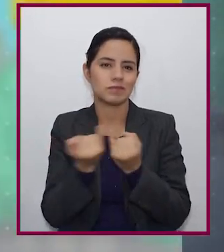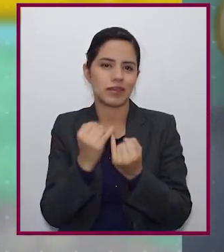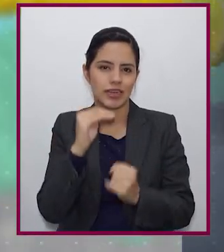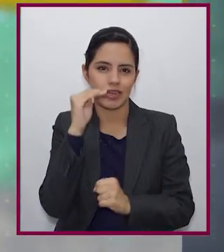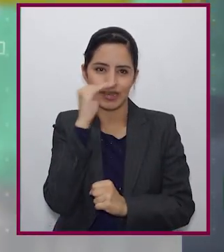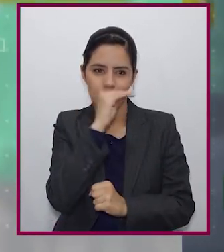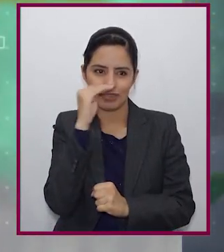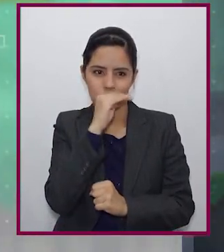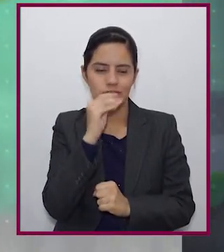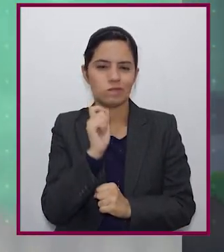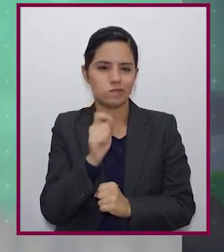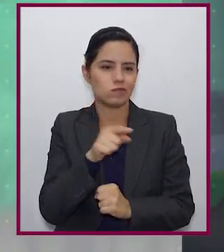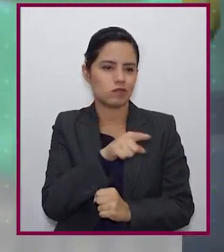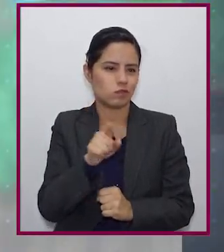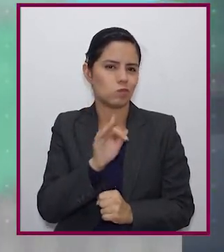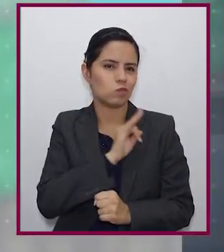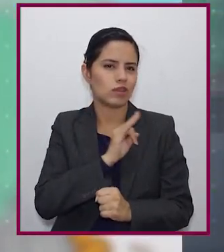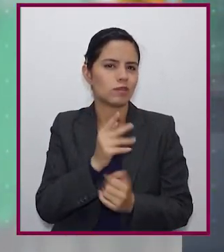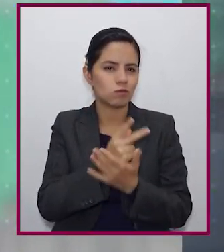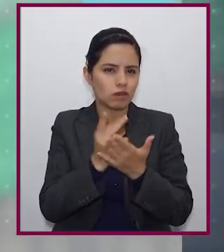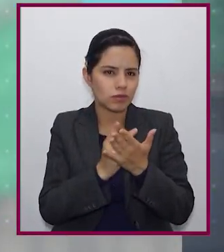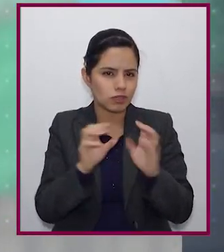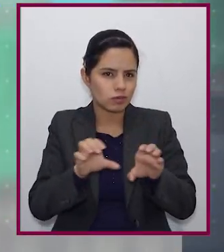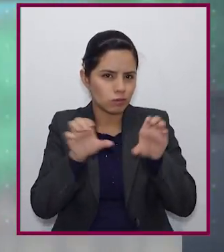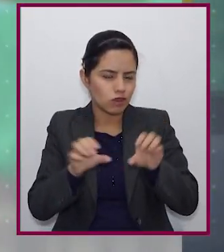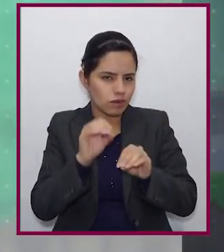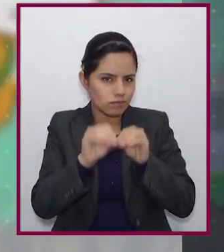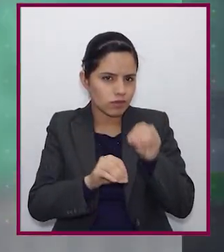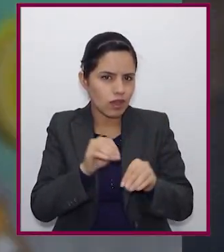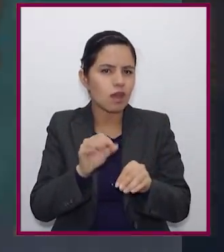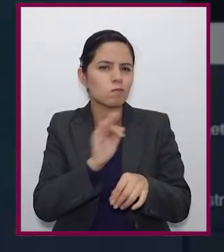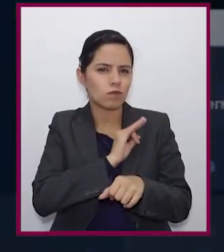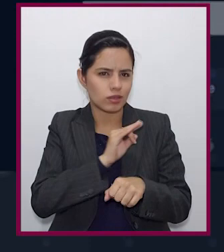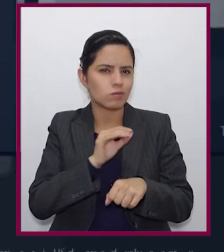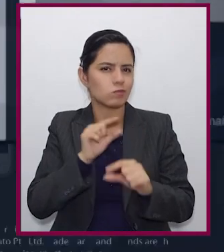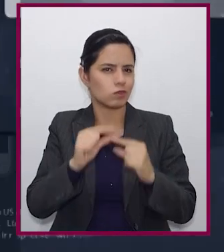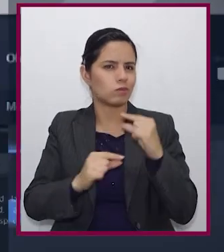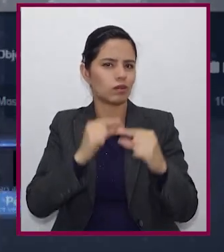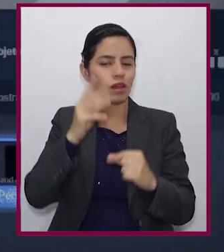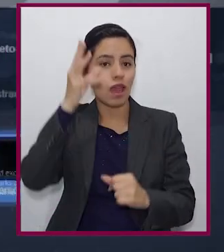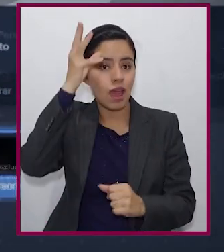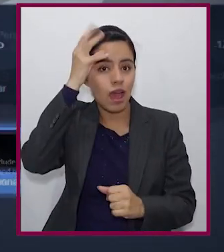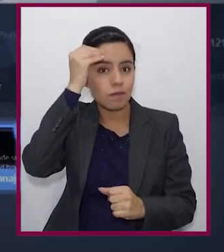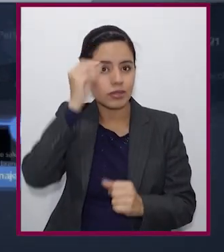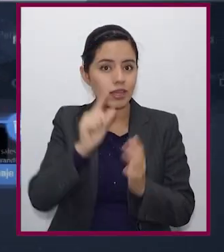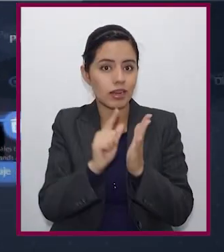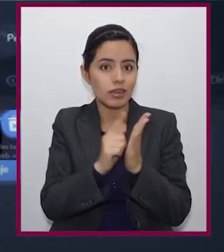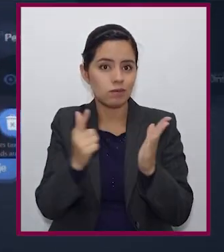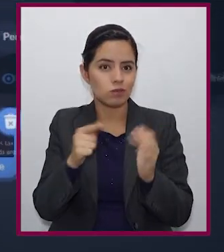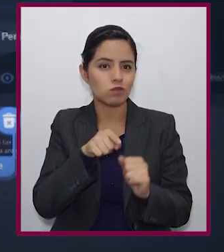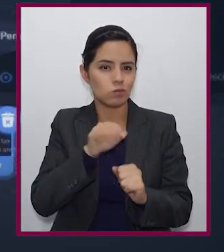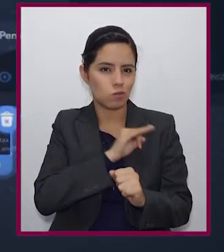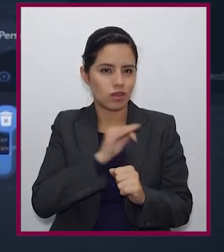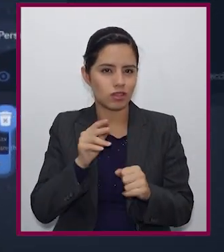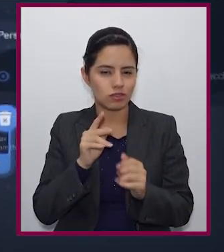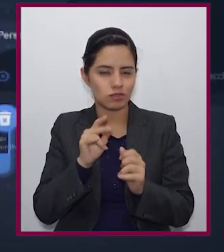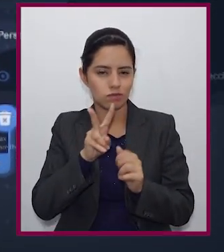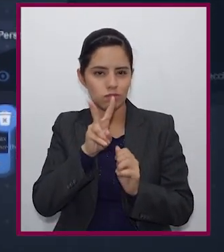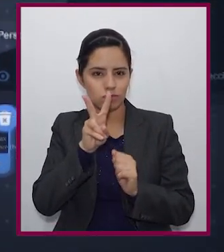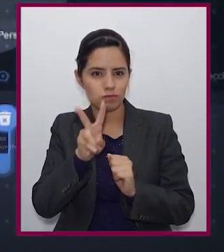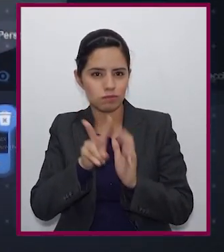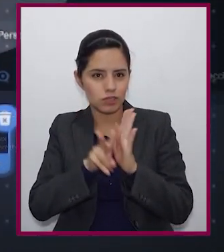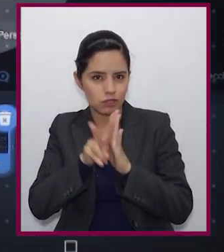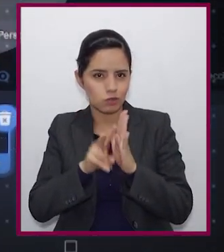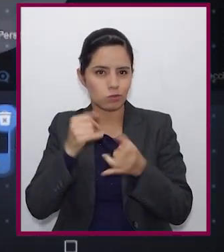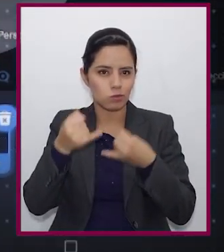gratuito, así que sirve al 100 para acercarnos al mundo de la programación. Así es, Axel. Y el libro Programa tus juegos con Scratch